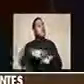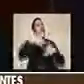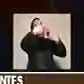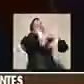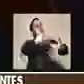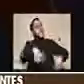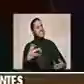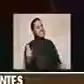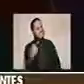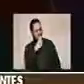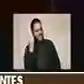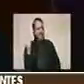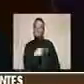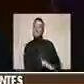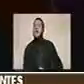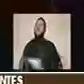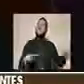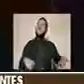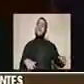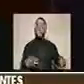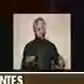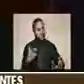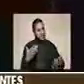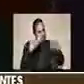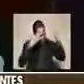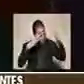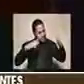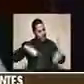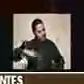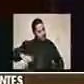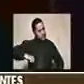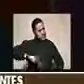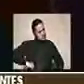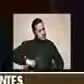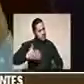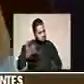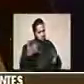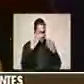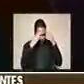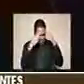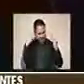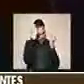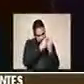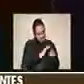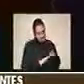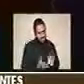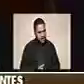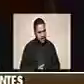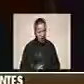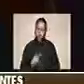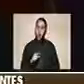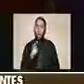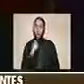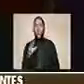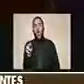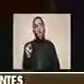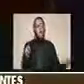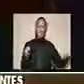y violando totalmente cualquier principio de paz y democracia, vengan a pegarle a esas tablas para callar la voz del contradictor.